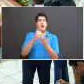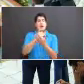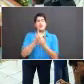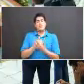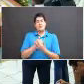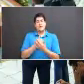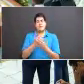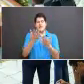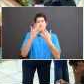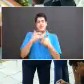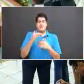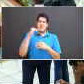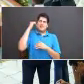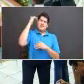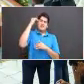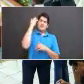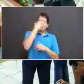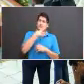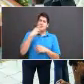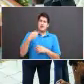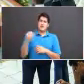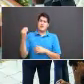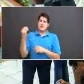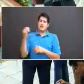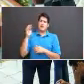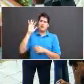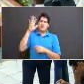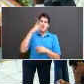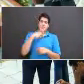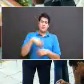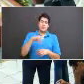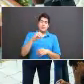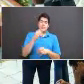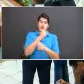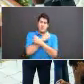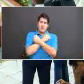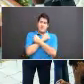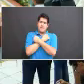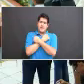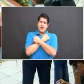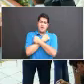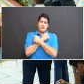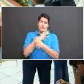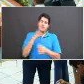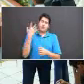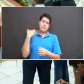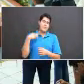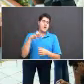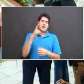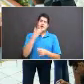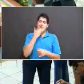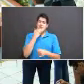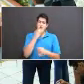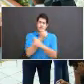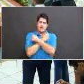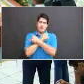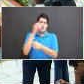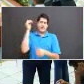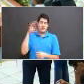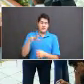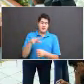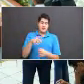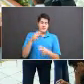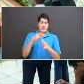la estatura espiritual que tu Hijo amado tuvo para poder perdonar, amar y bendecir. En el nombre